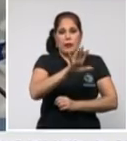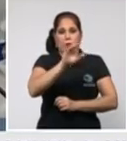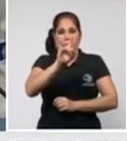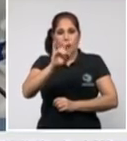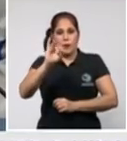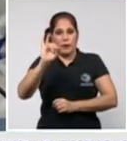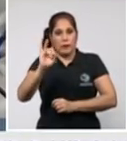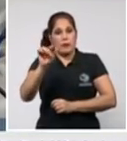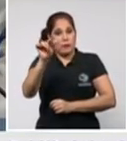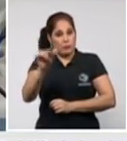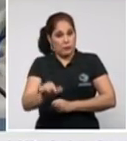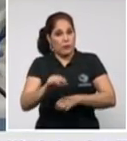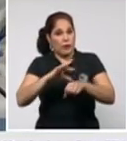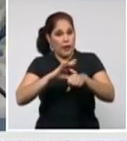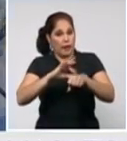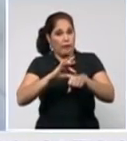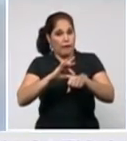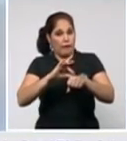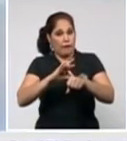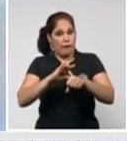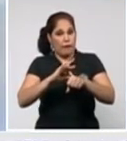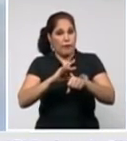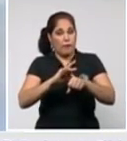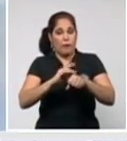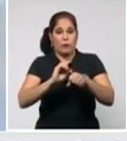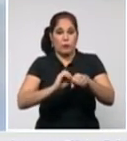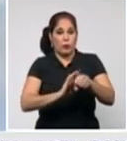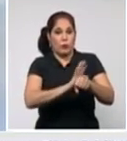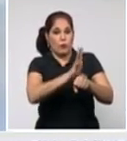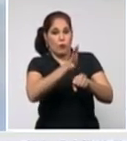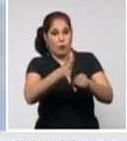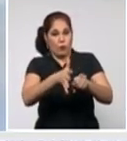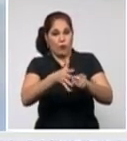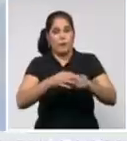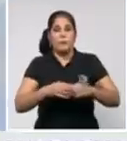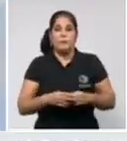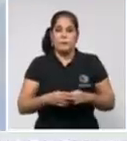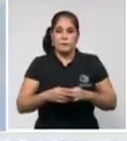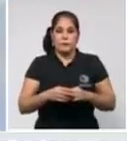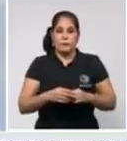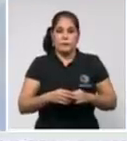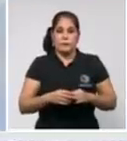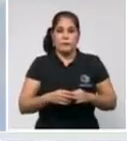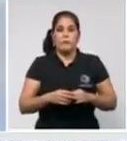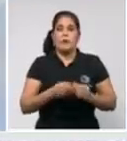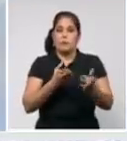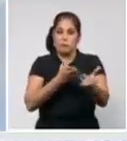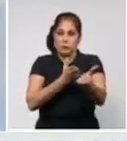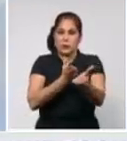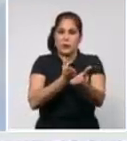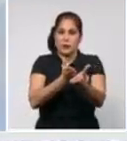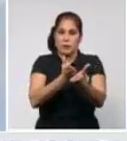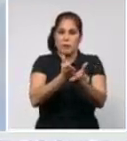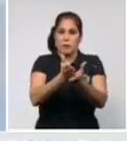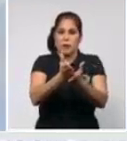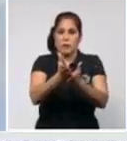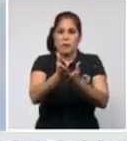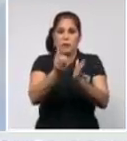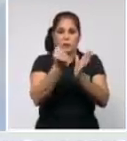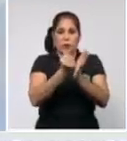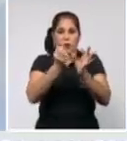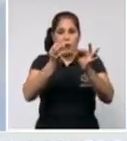5.597 pacientes diagnosticados con la enfermedad en nuestro país, se mantienen activos